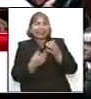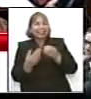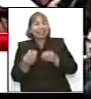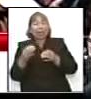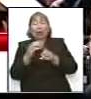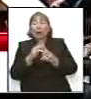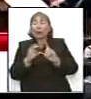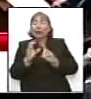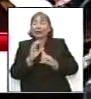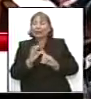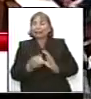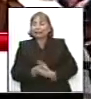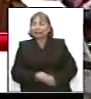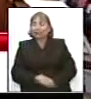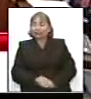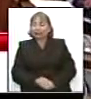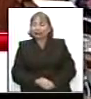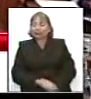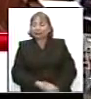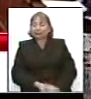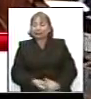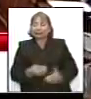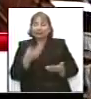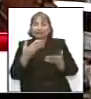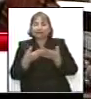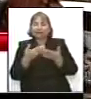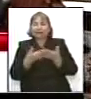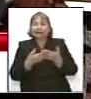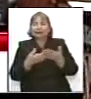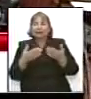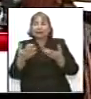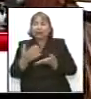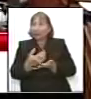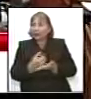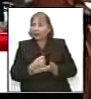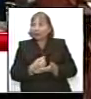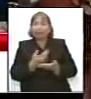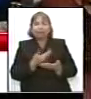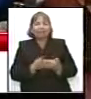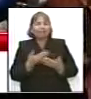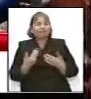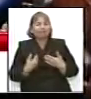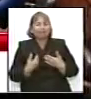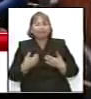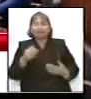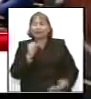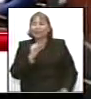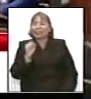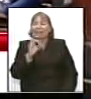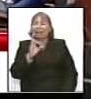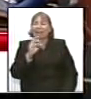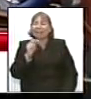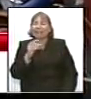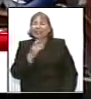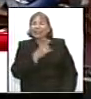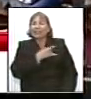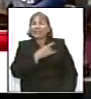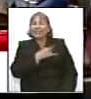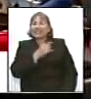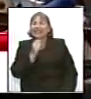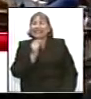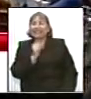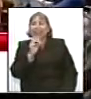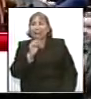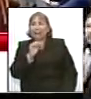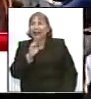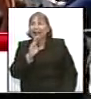Cultura que propone declarar de interés nacional la recuperación del Colegio Real San Felipe de la Universidad Nacional